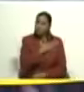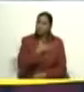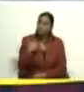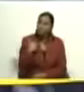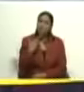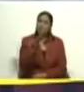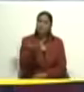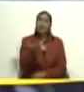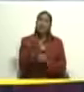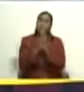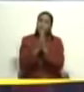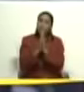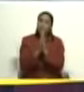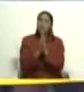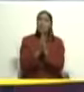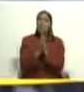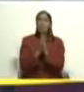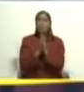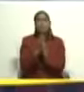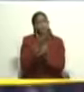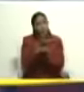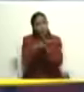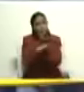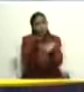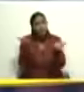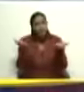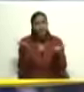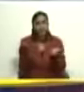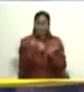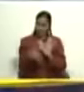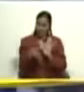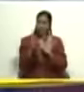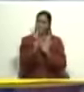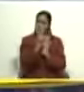al pueblo de Venezuela que no traigan ustedes aquí la guerra.